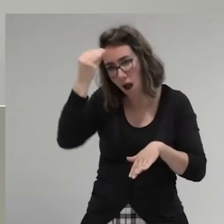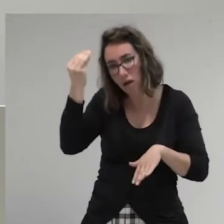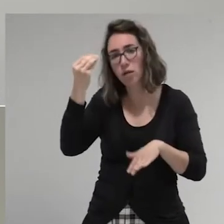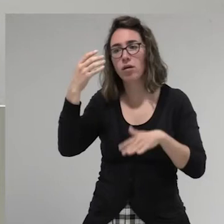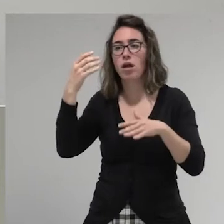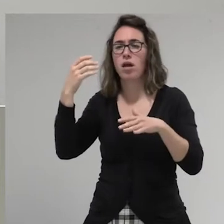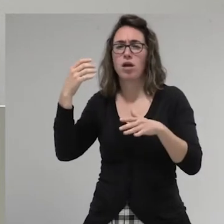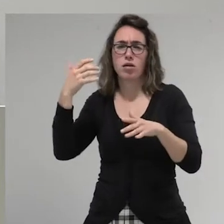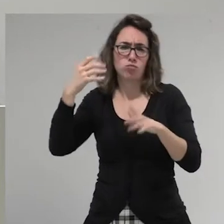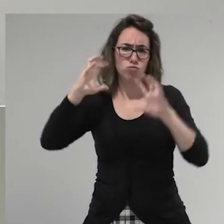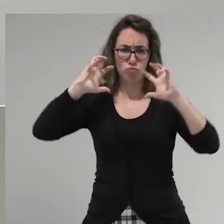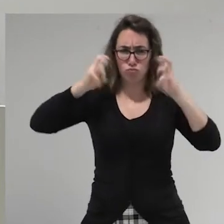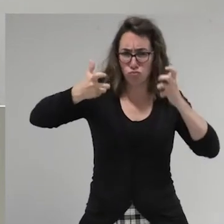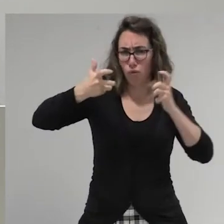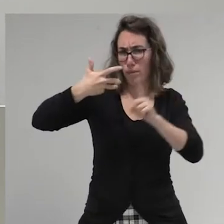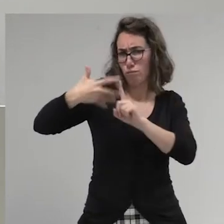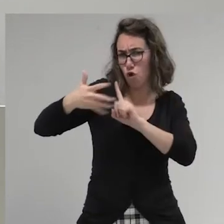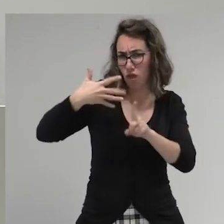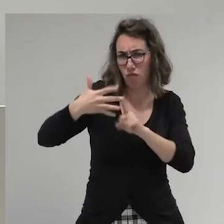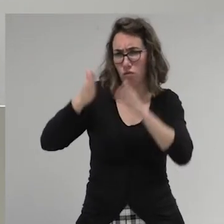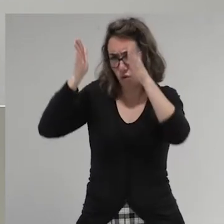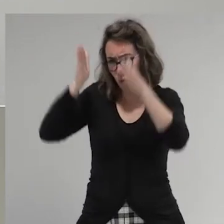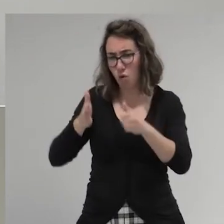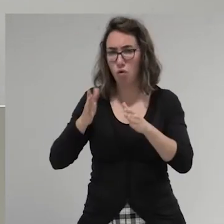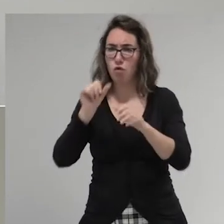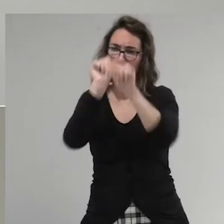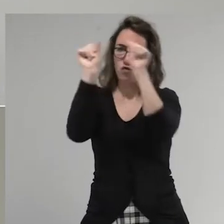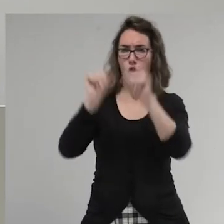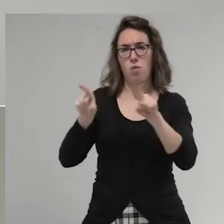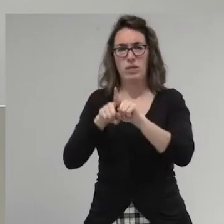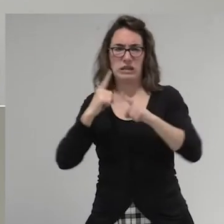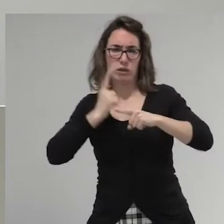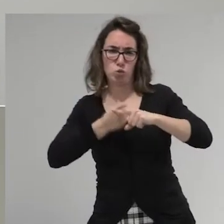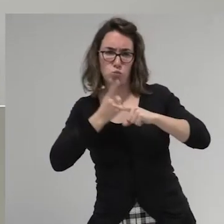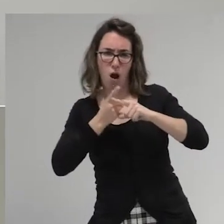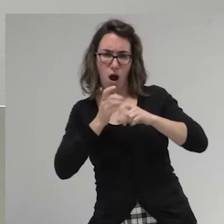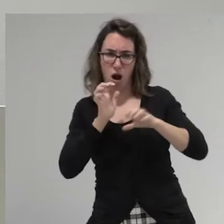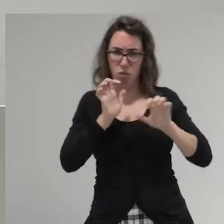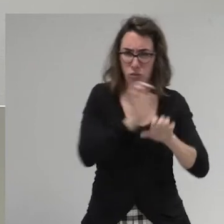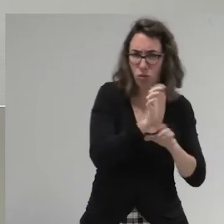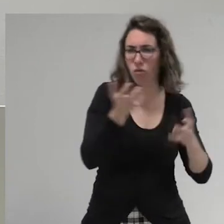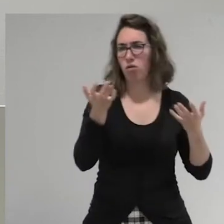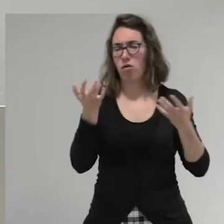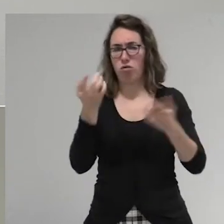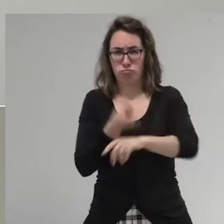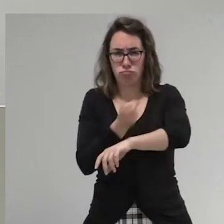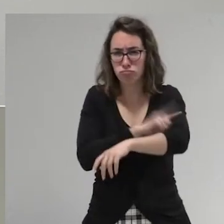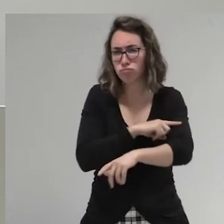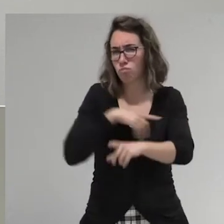con un imaginario de depredador sexual, bárbaro, violento,